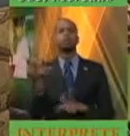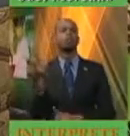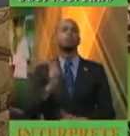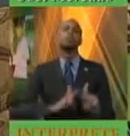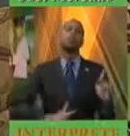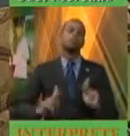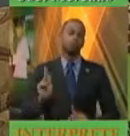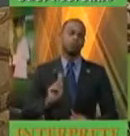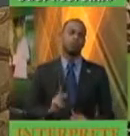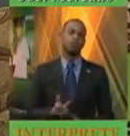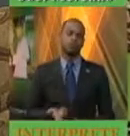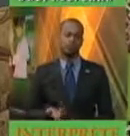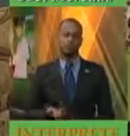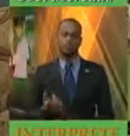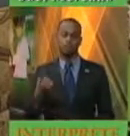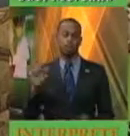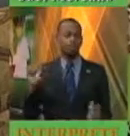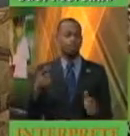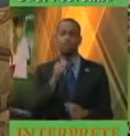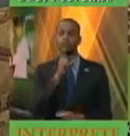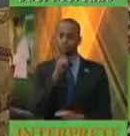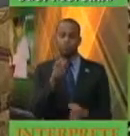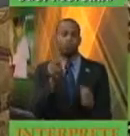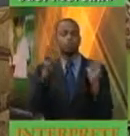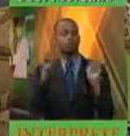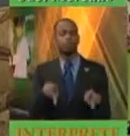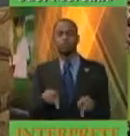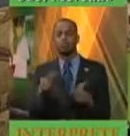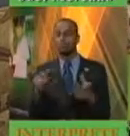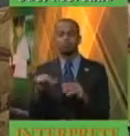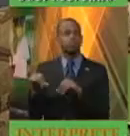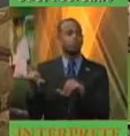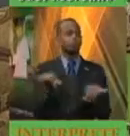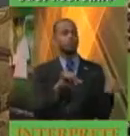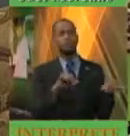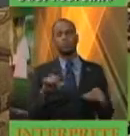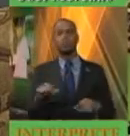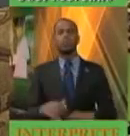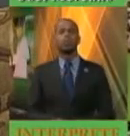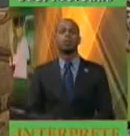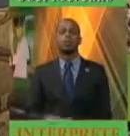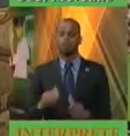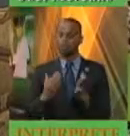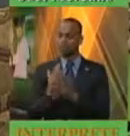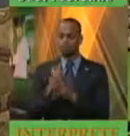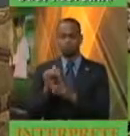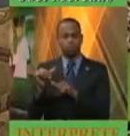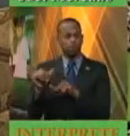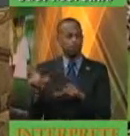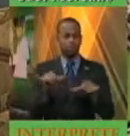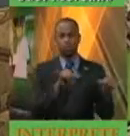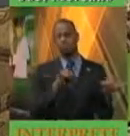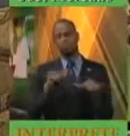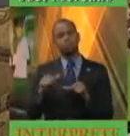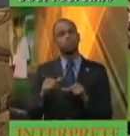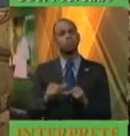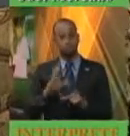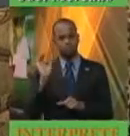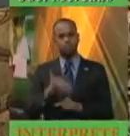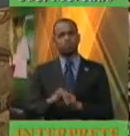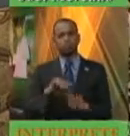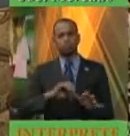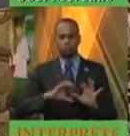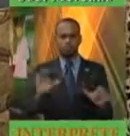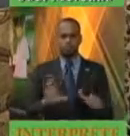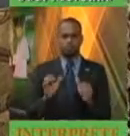personas ante todos somos iguales, tenemos los mismos derechos. Entonces, de esto se trata este acuerdo que